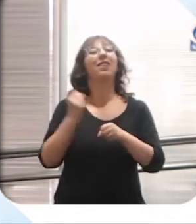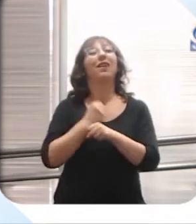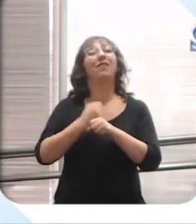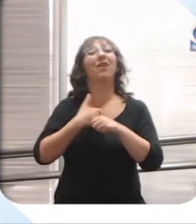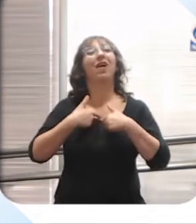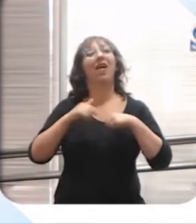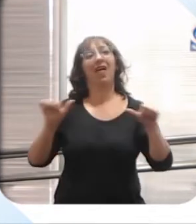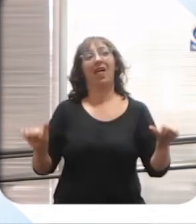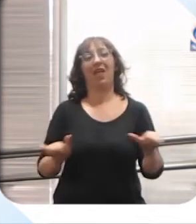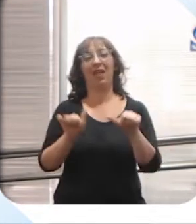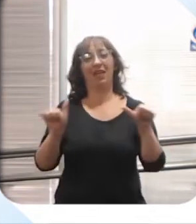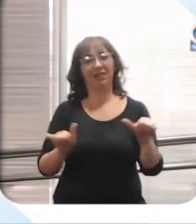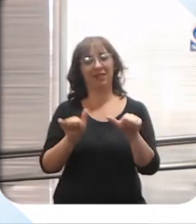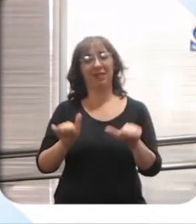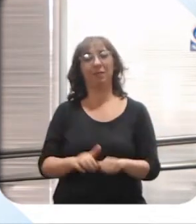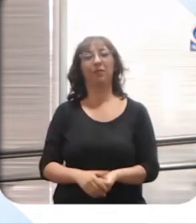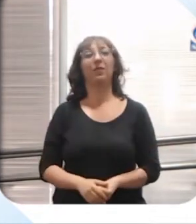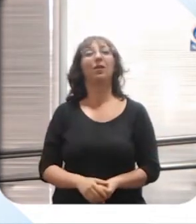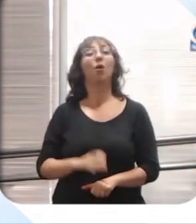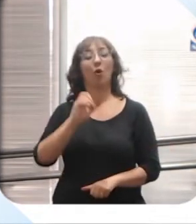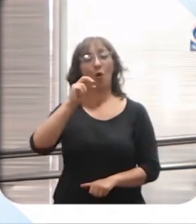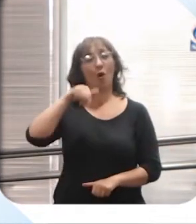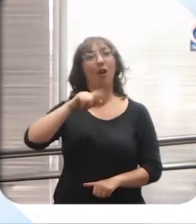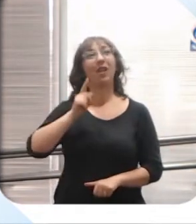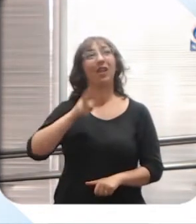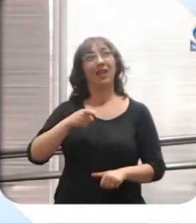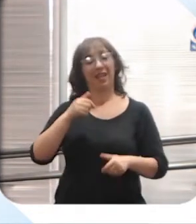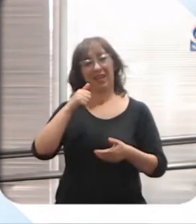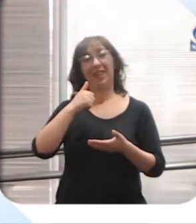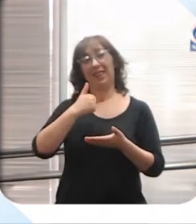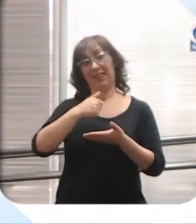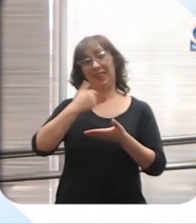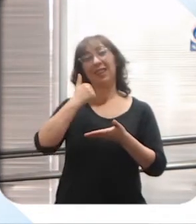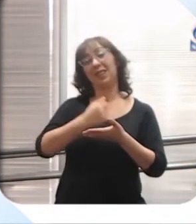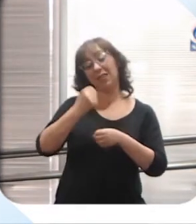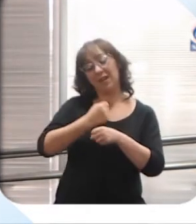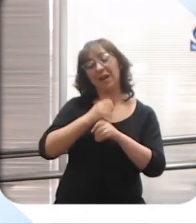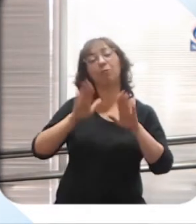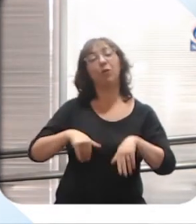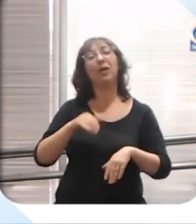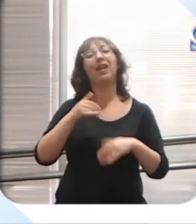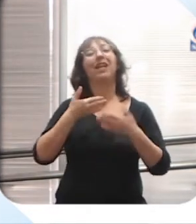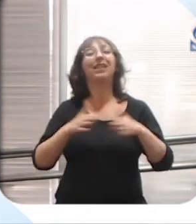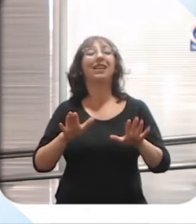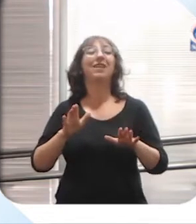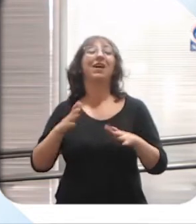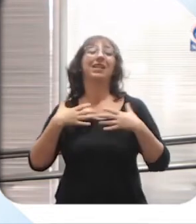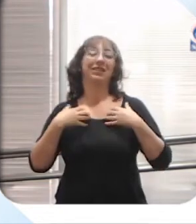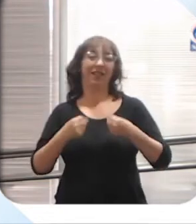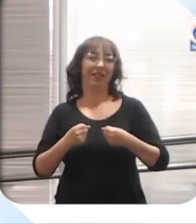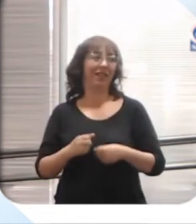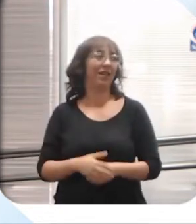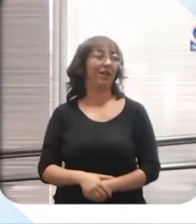que estamos haciendo en la ONG que pertenecemos, que es Iniciativas Sanitarias.